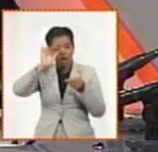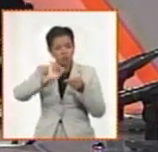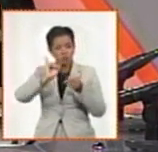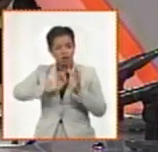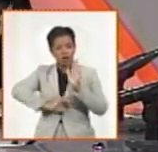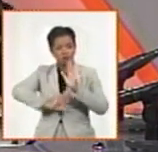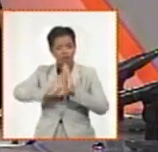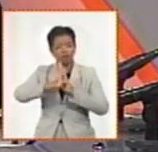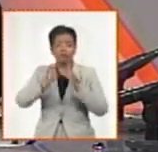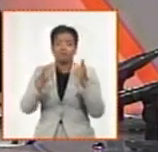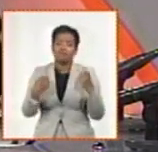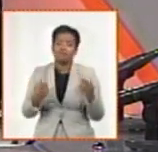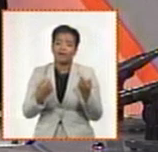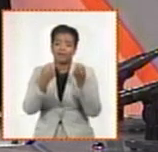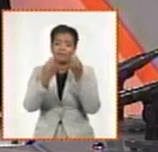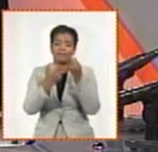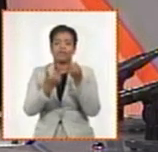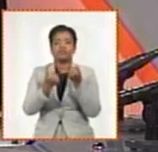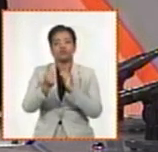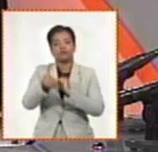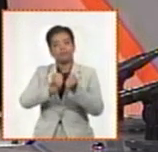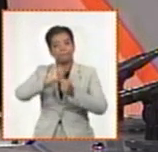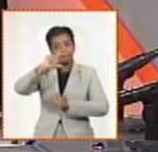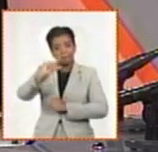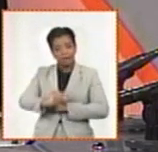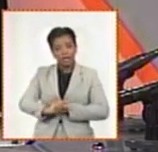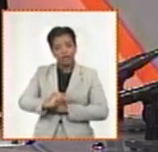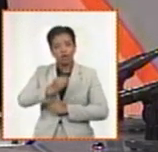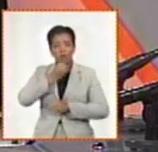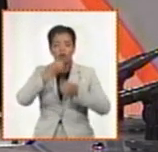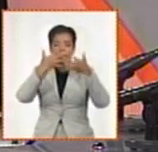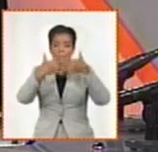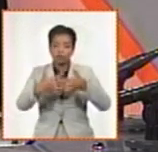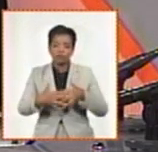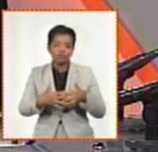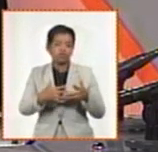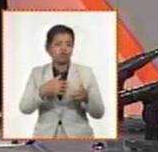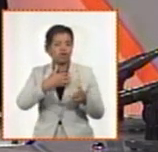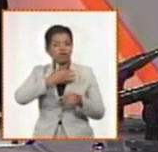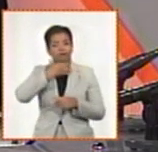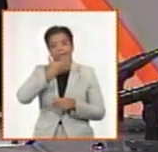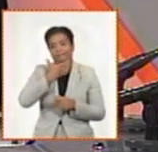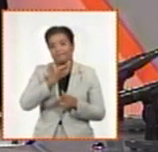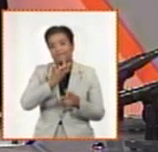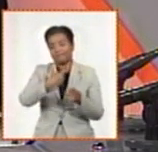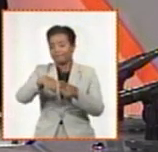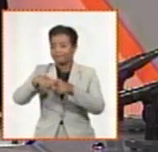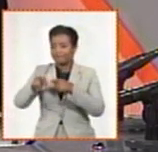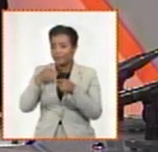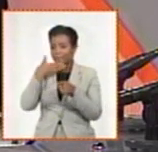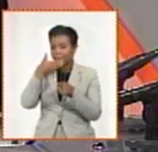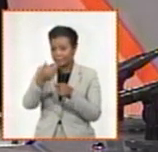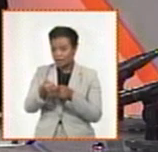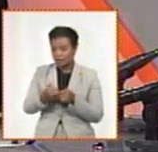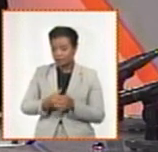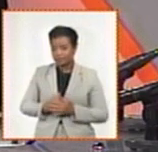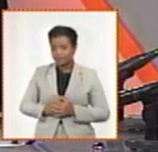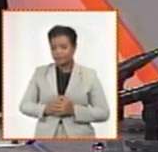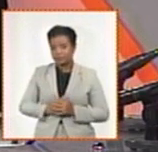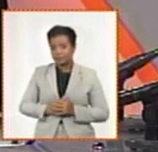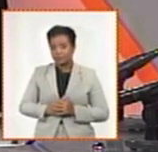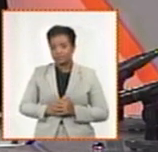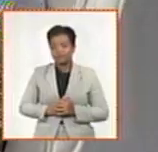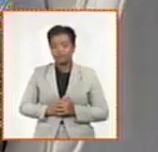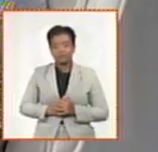para que bajen los precios, para que haya más disponibilidad de productos del agro, etcétera, en la mesa del cubano?